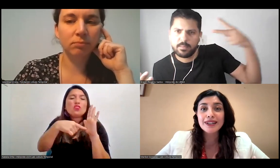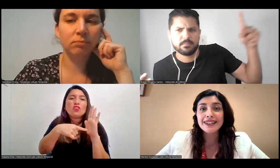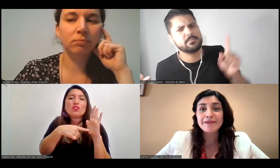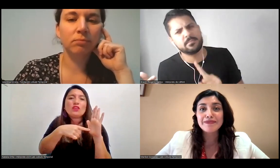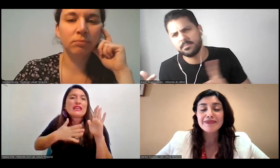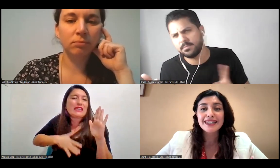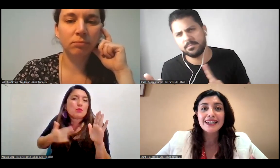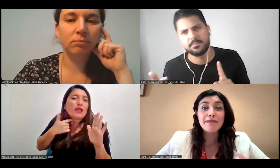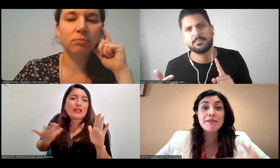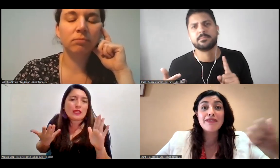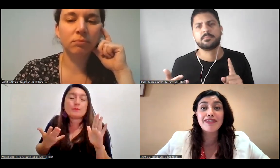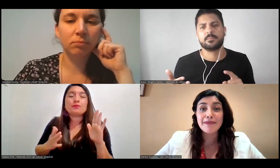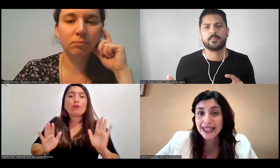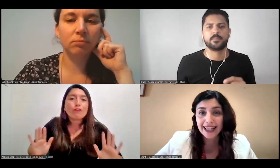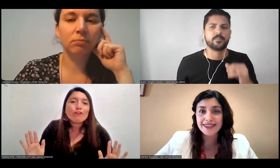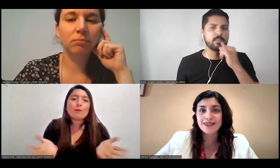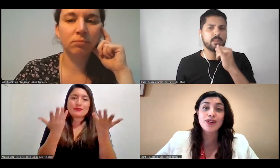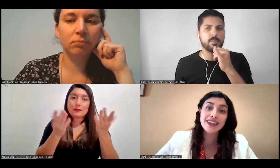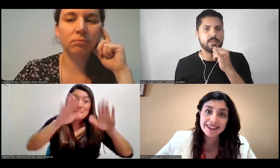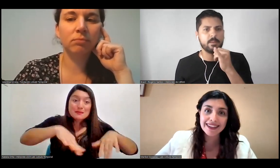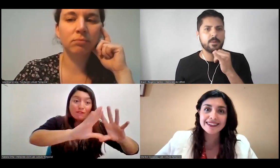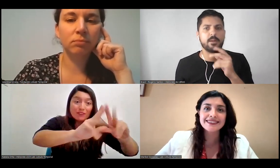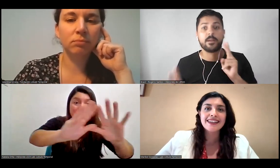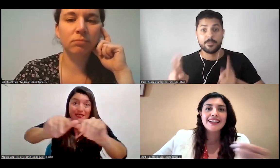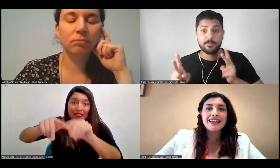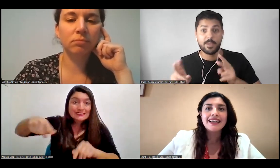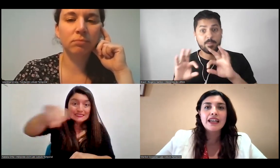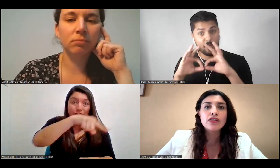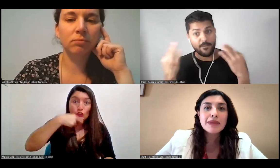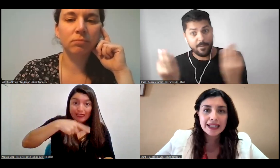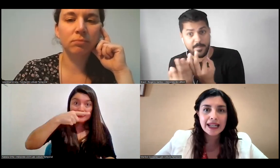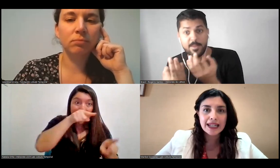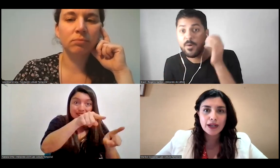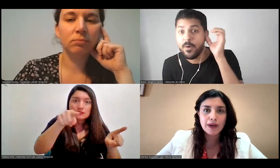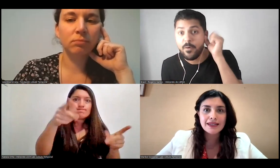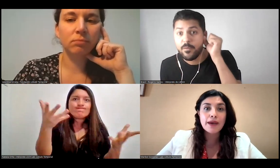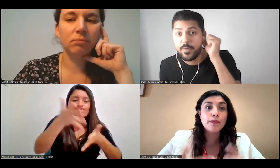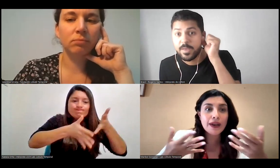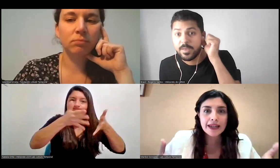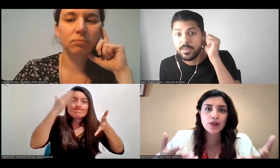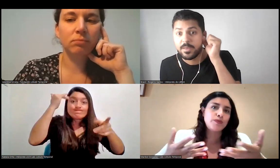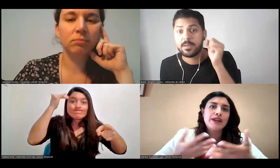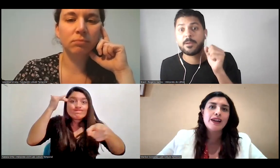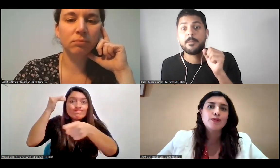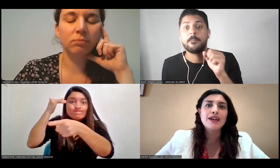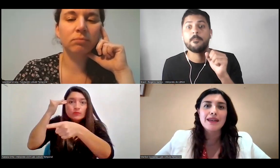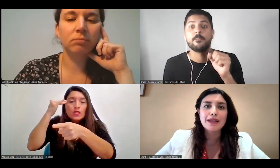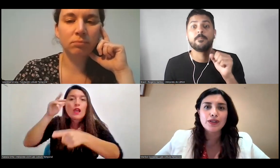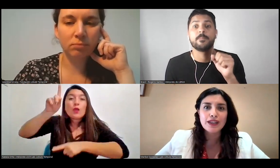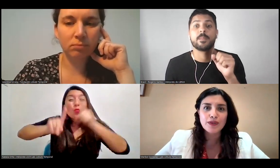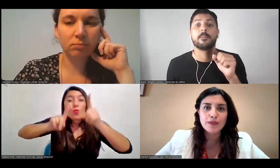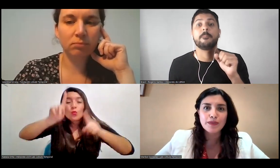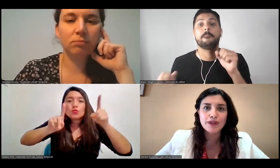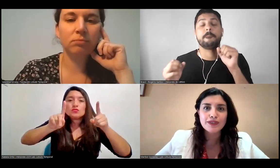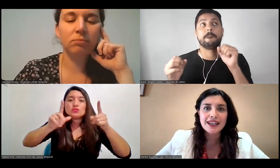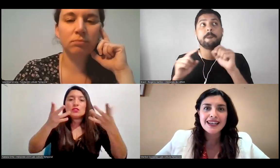ejemplo, las mismas familias oyentes que no manejan la lengua de señas puedan incorporar algunos elementos